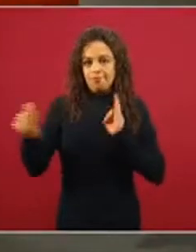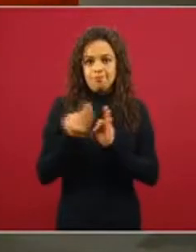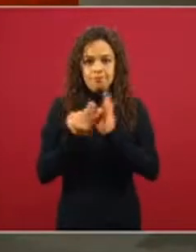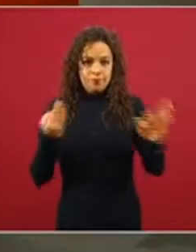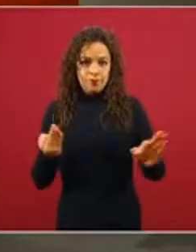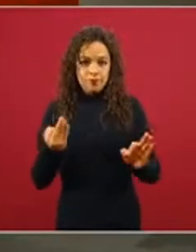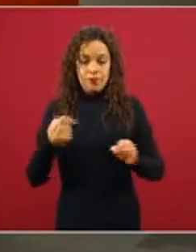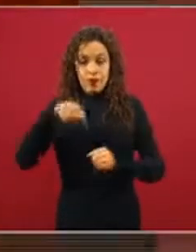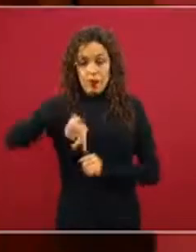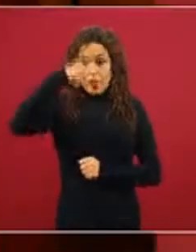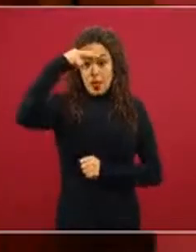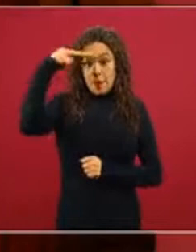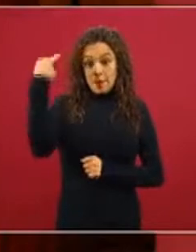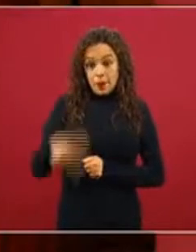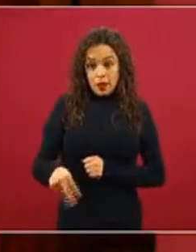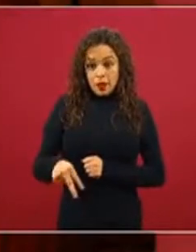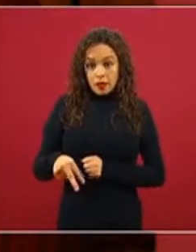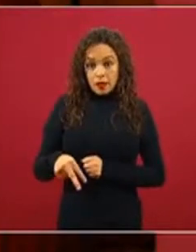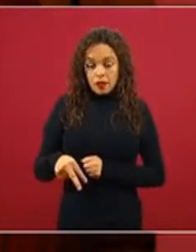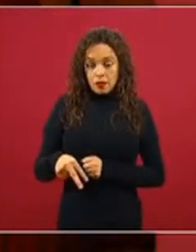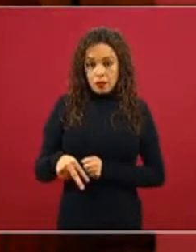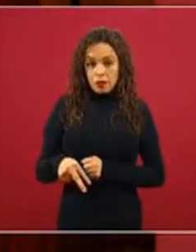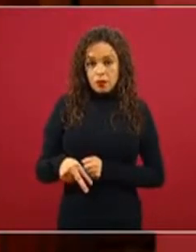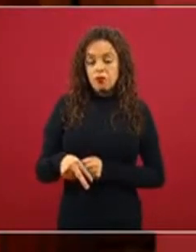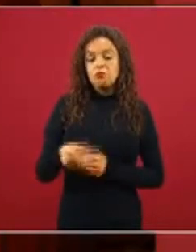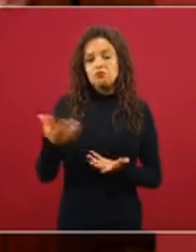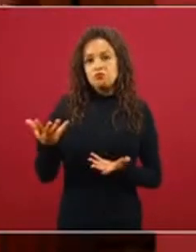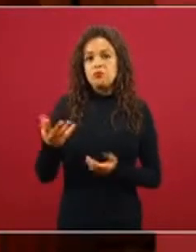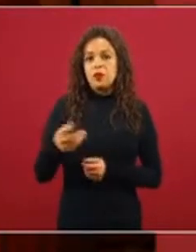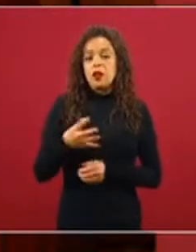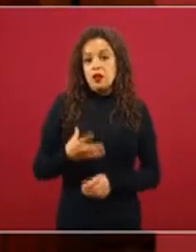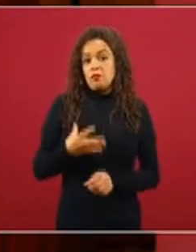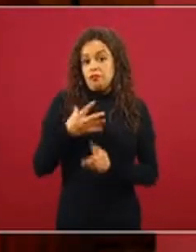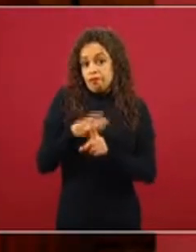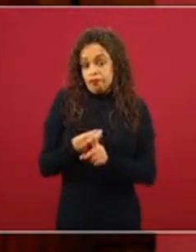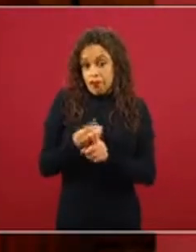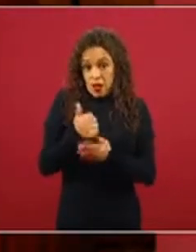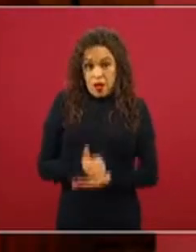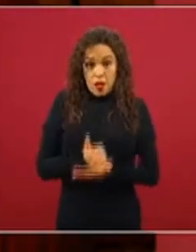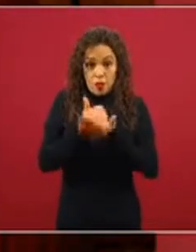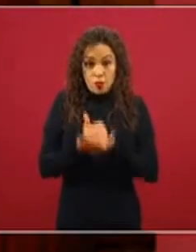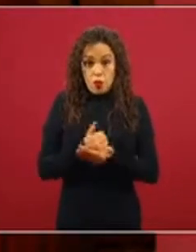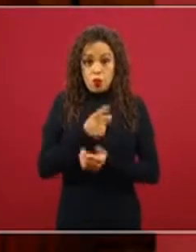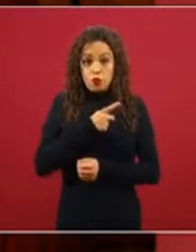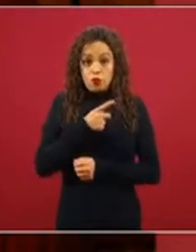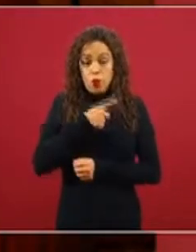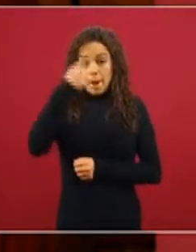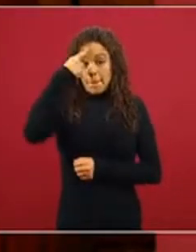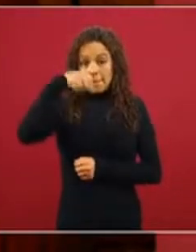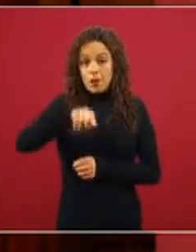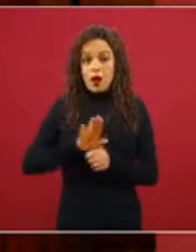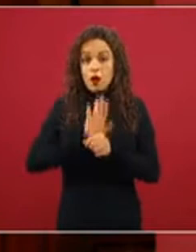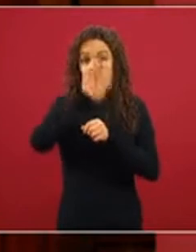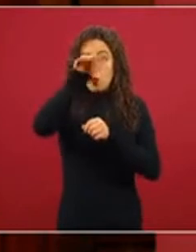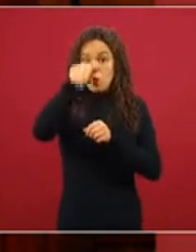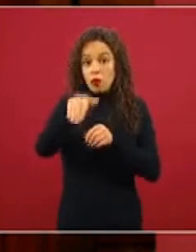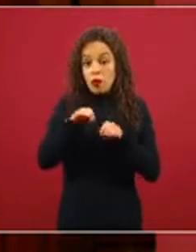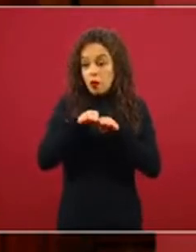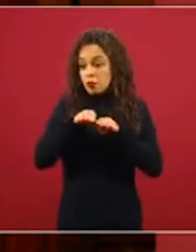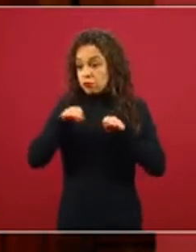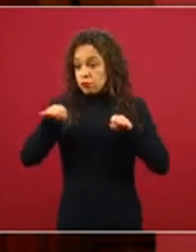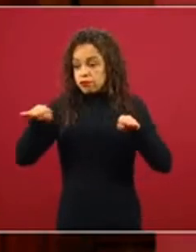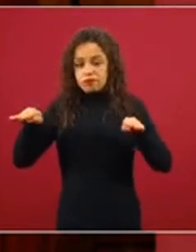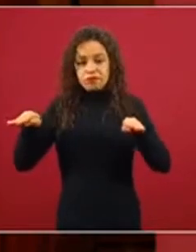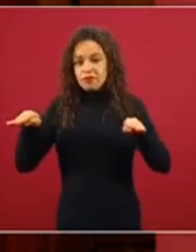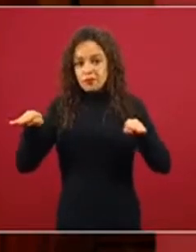haber contribuido a aplanar la curva, sino que además esta sea por un tiempo más prolongado, pero sin la magnitud de carga